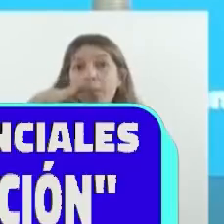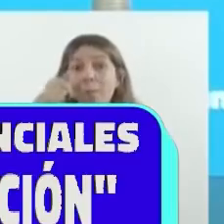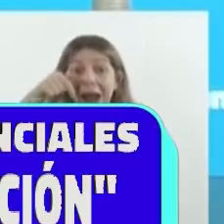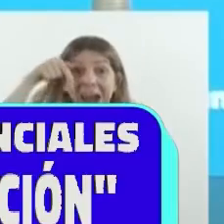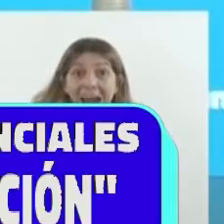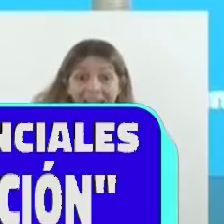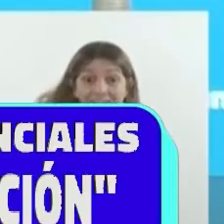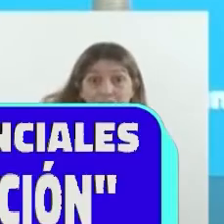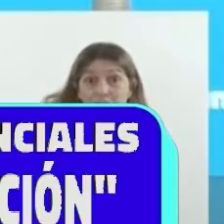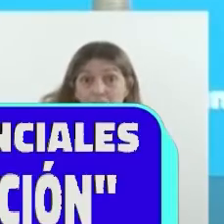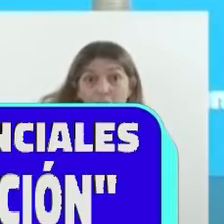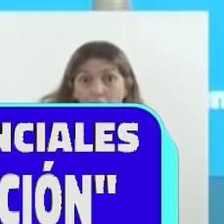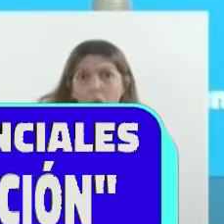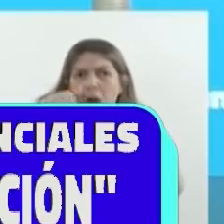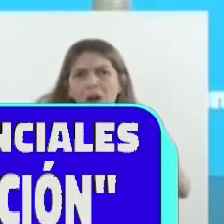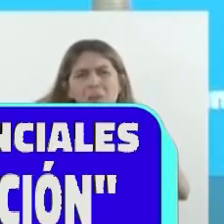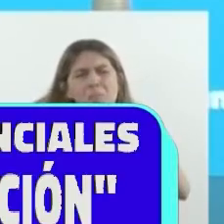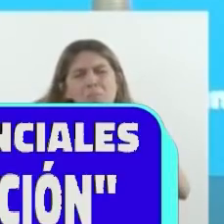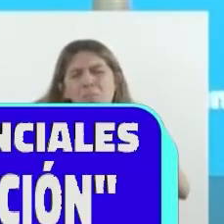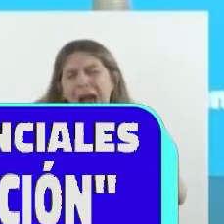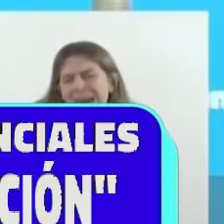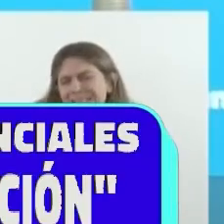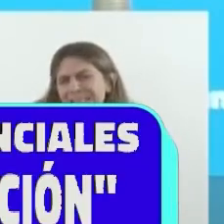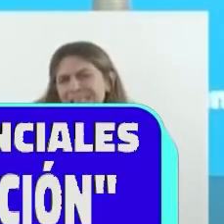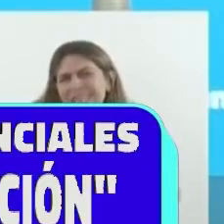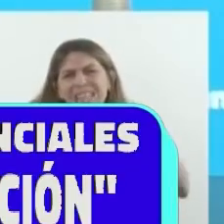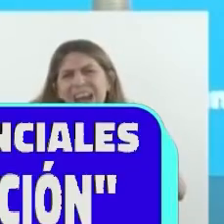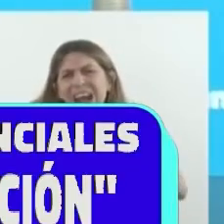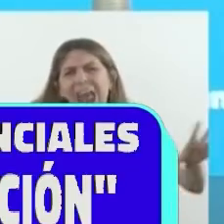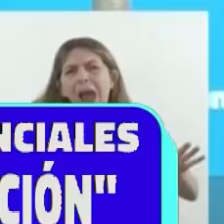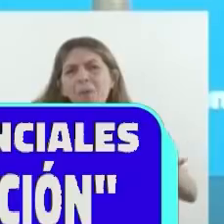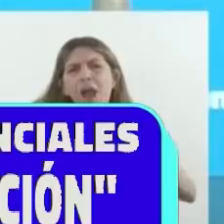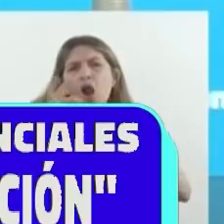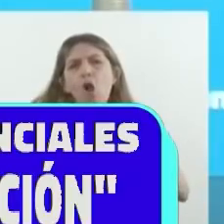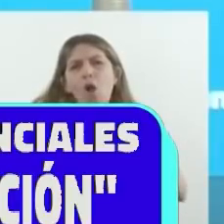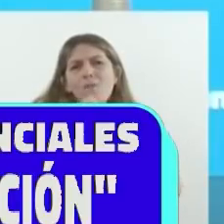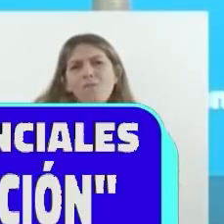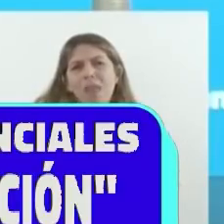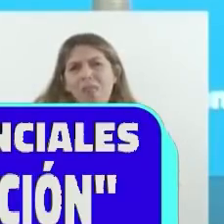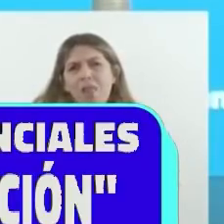foco infeccioso más claro que tiene la Argentina.